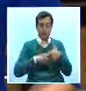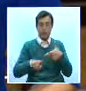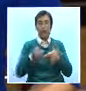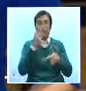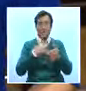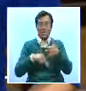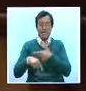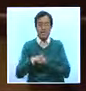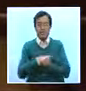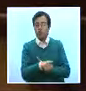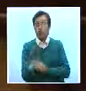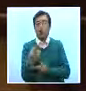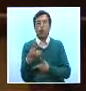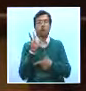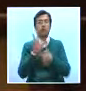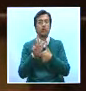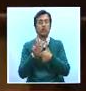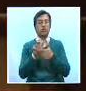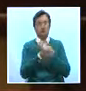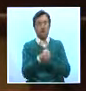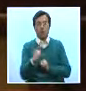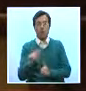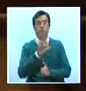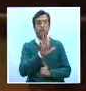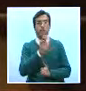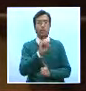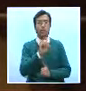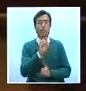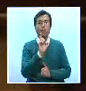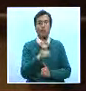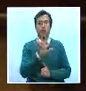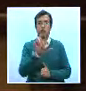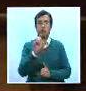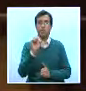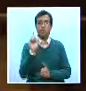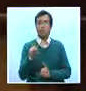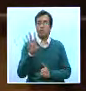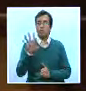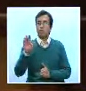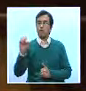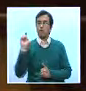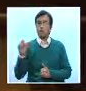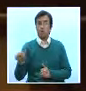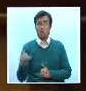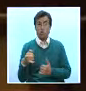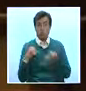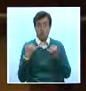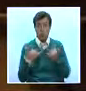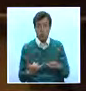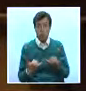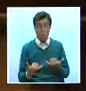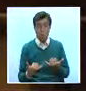el otro 50% se divide para los tres. Cada uno recibiría $50,000. En la actualidad, no 50 mil, no supera